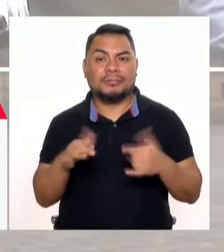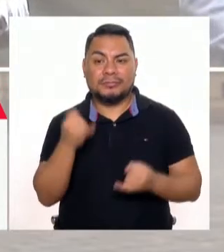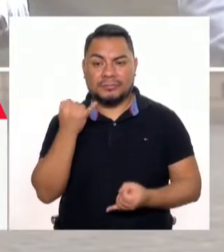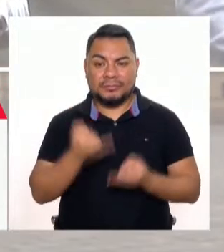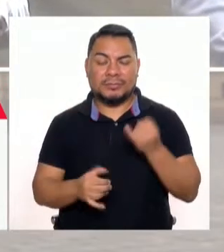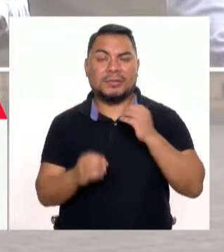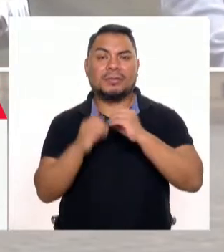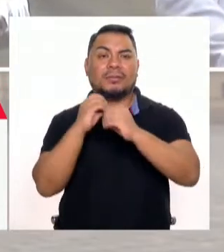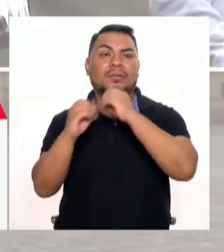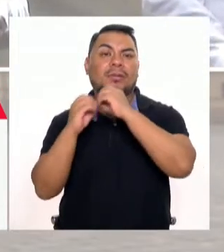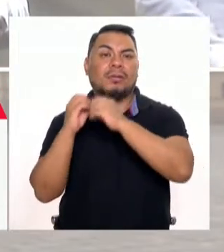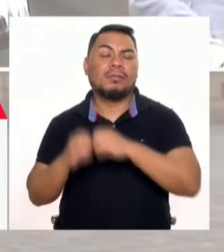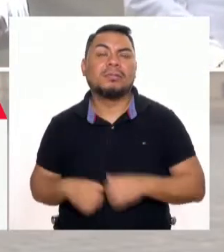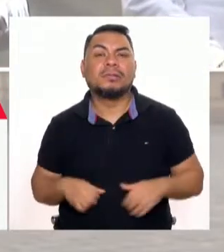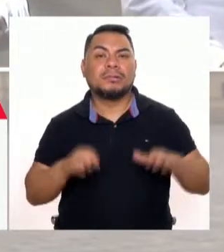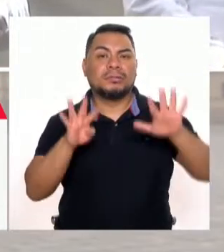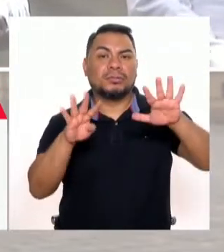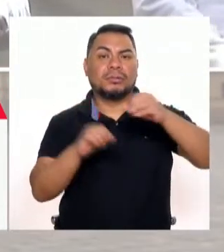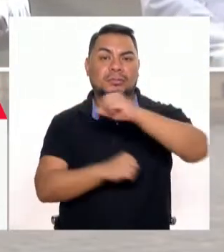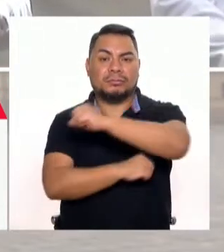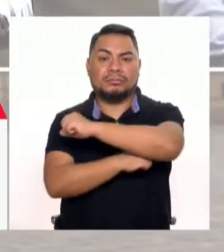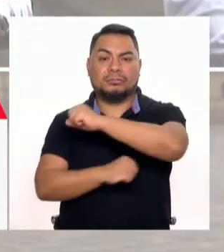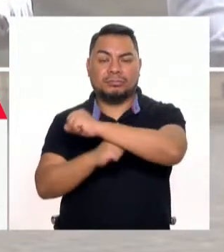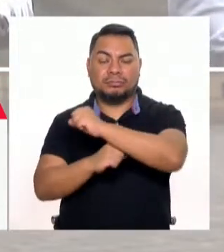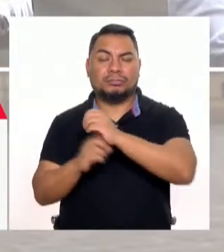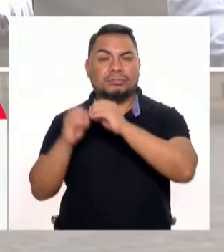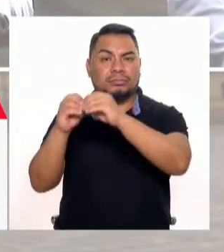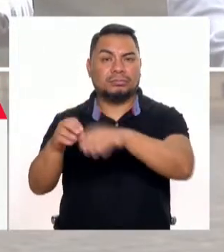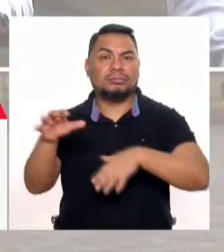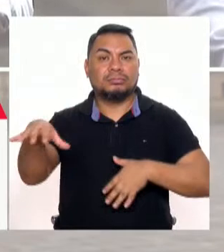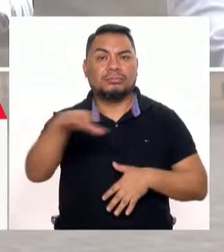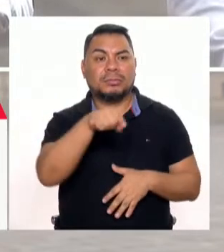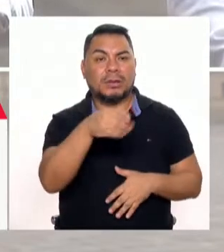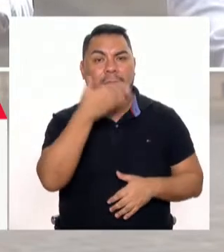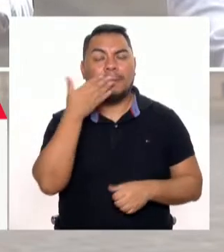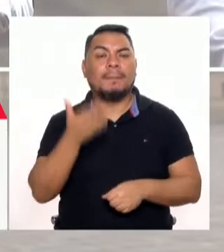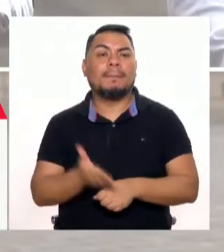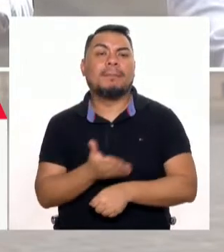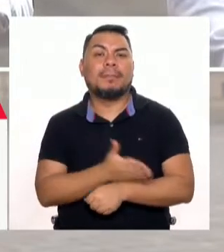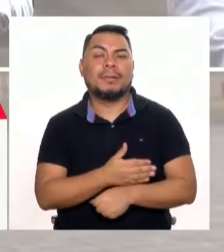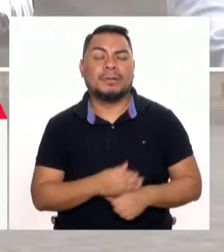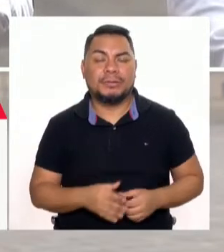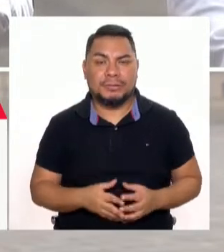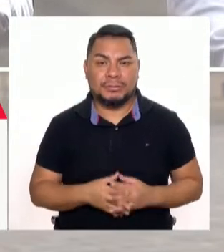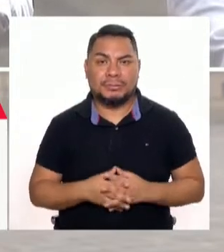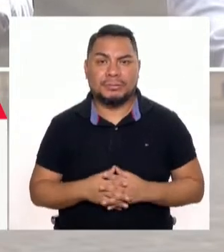la construcción de nueve puentes modulares que están mejorando